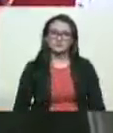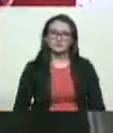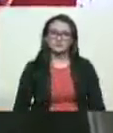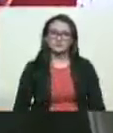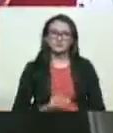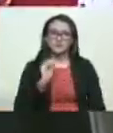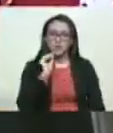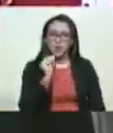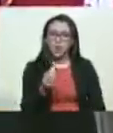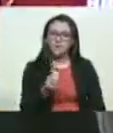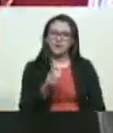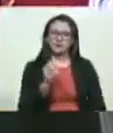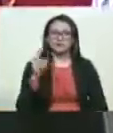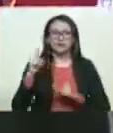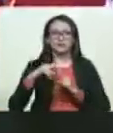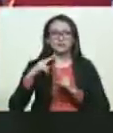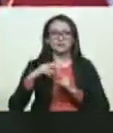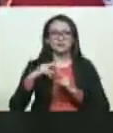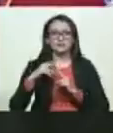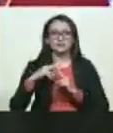jóvenes del táchira